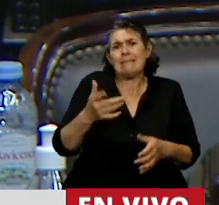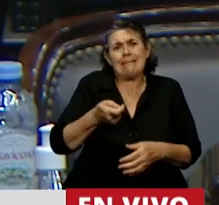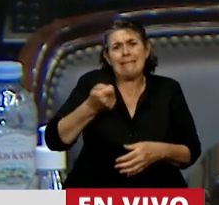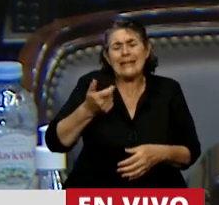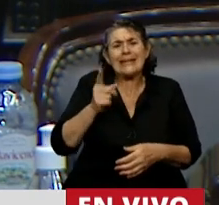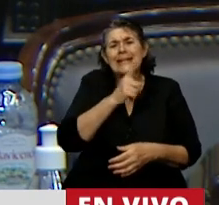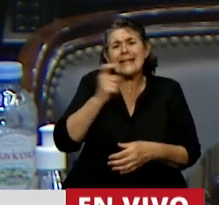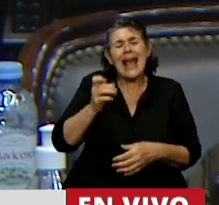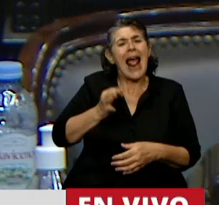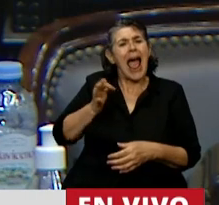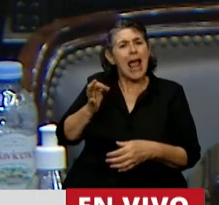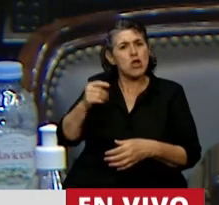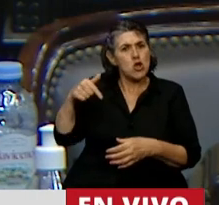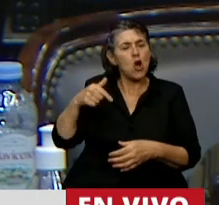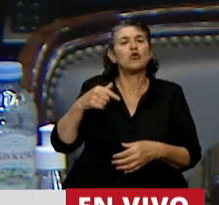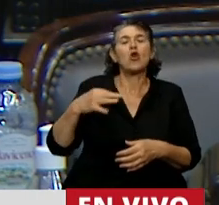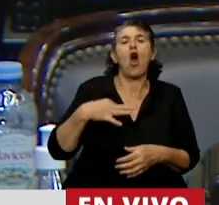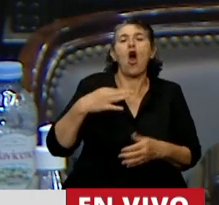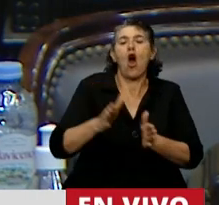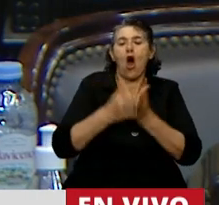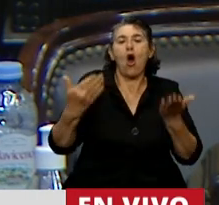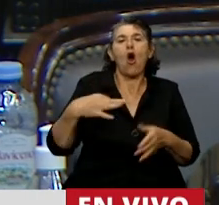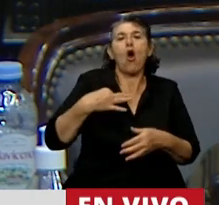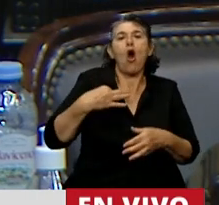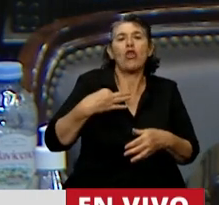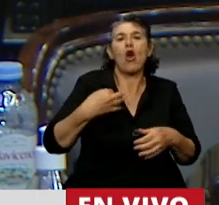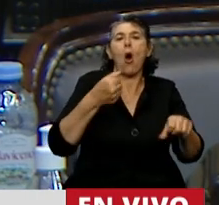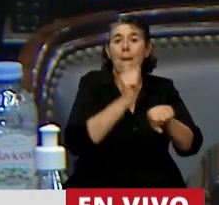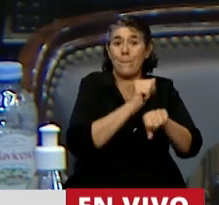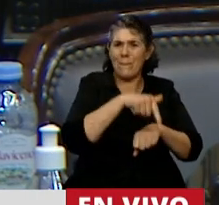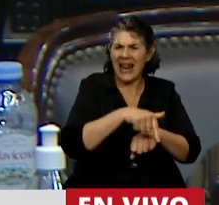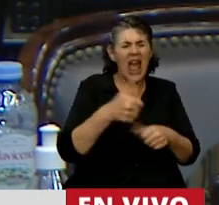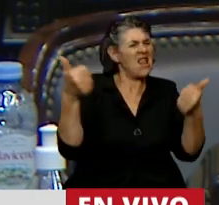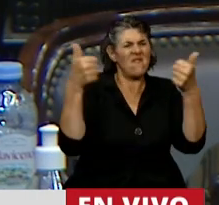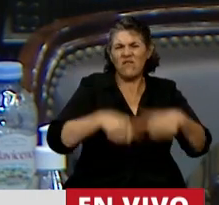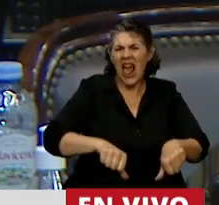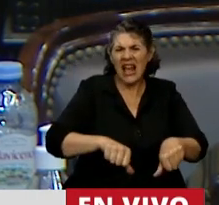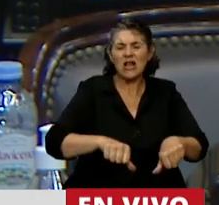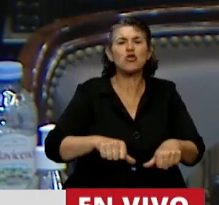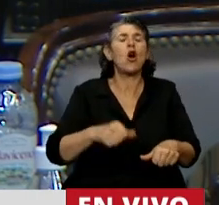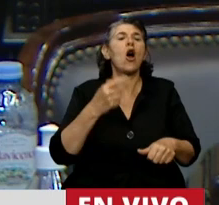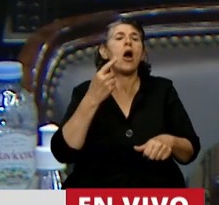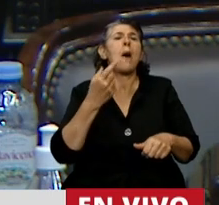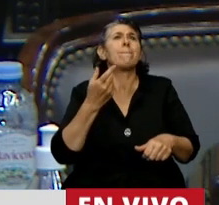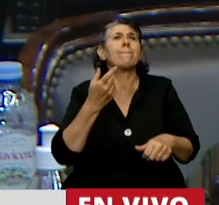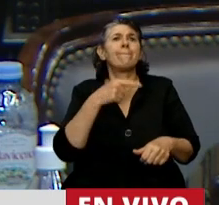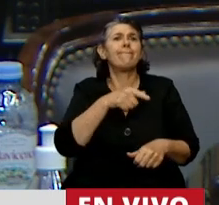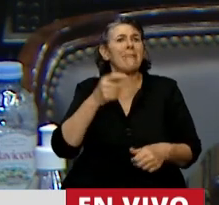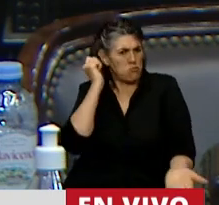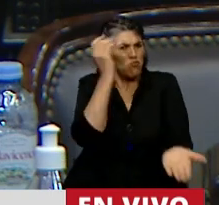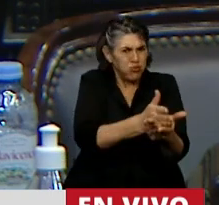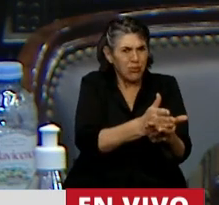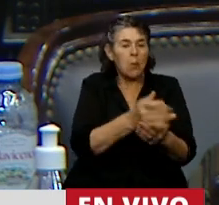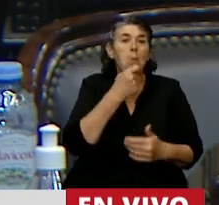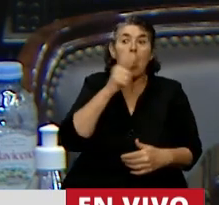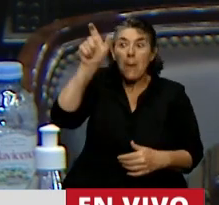hecho mención, el Código Penal, ha fracasado absolutamente en prevenir y disuadir esta práctica. Por eso